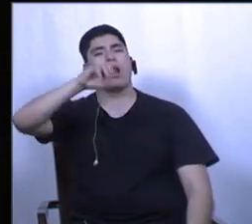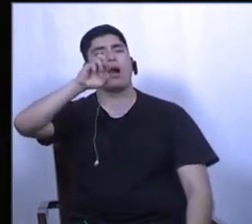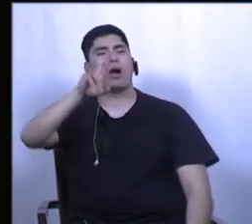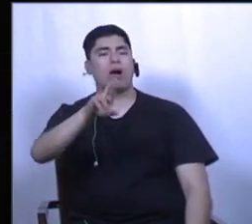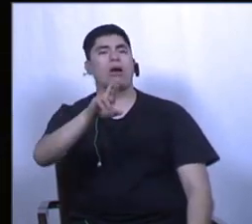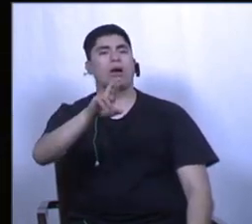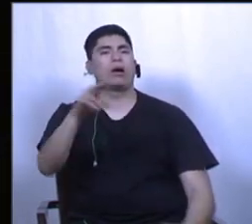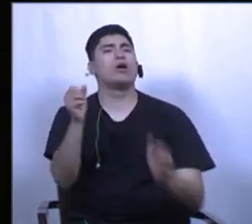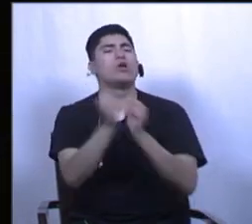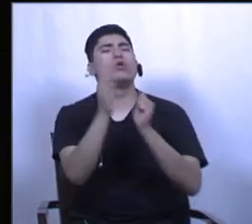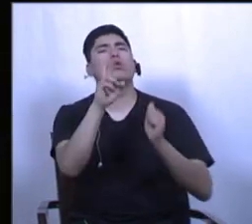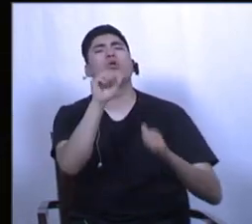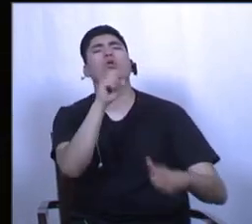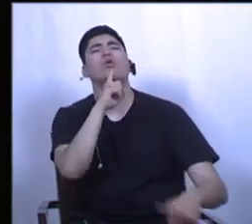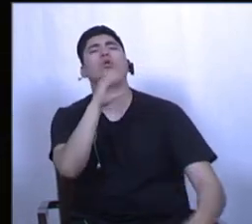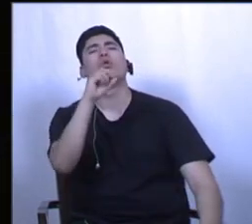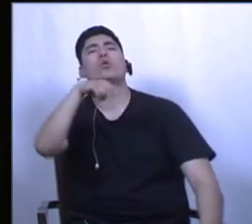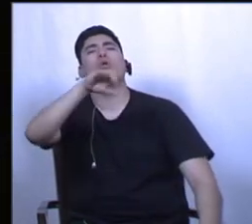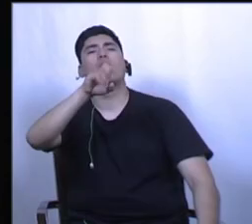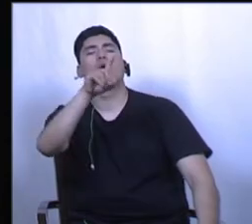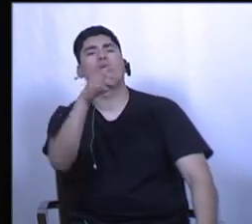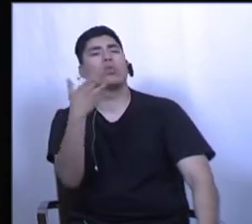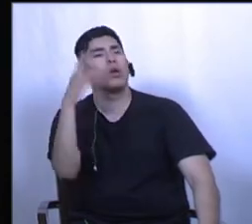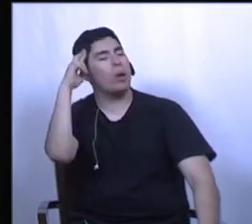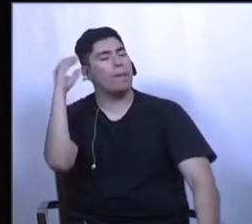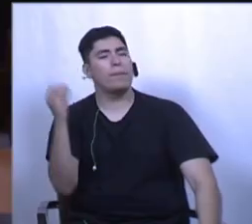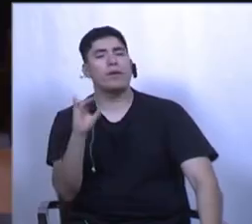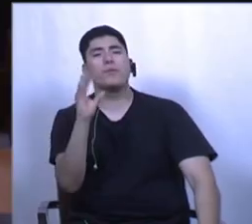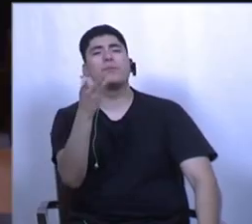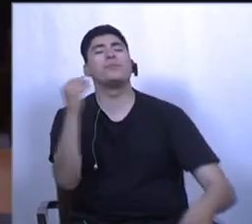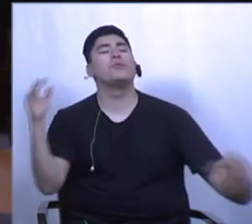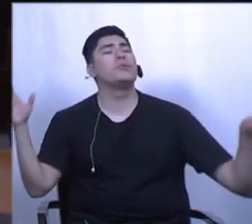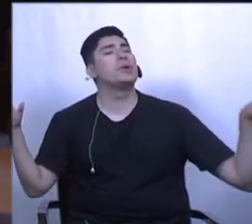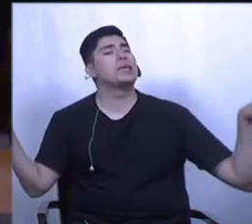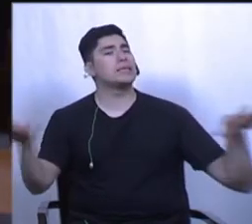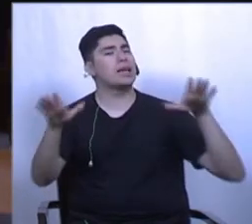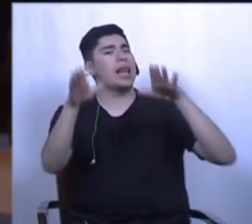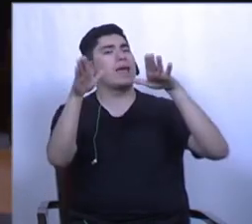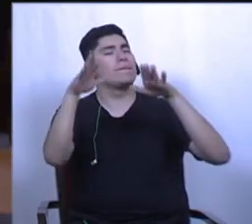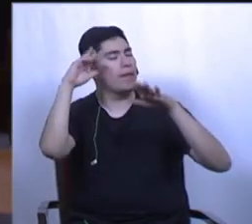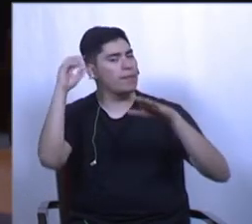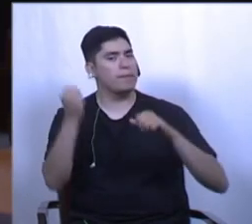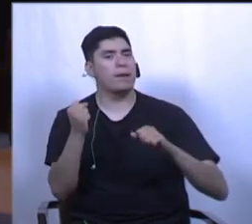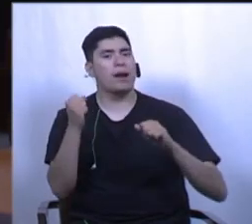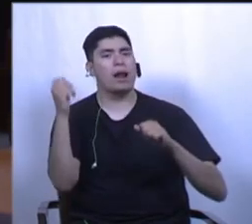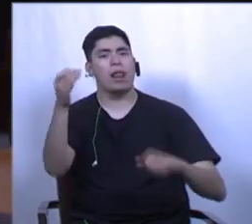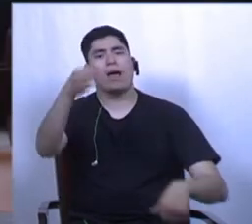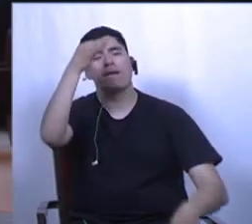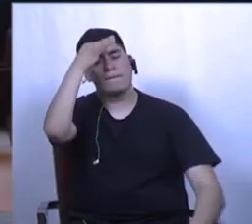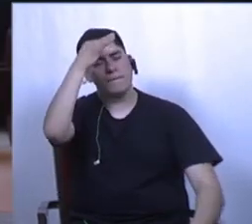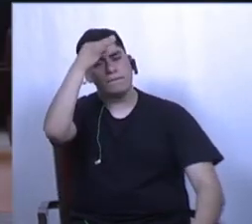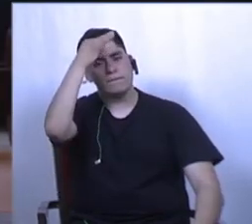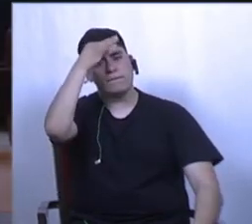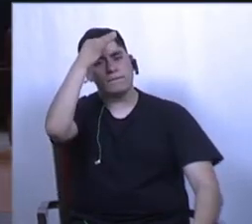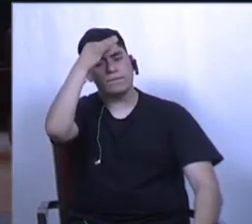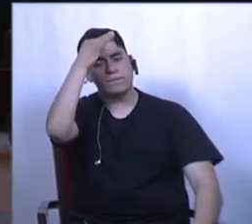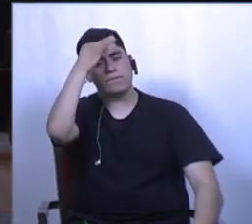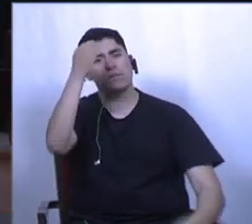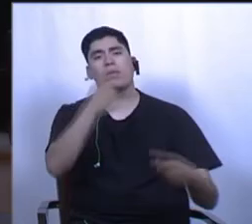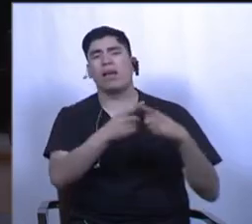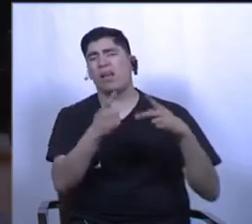hicimos con ratones, pero la verdad es que es muy relevante para las enfermedades de Alzheimer y